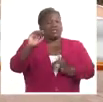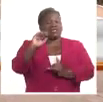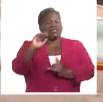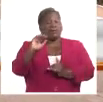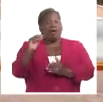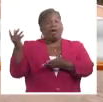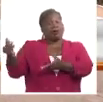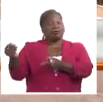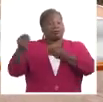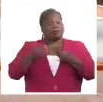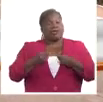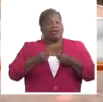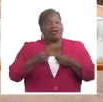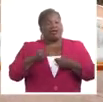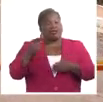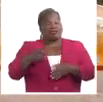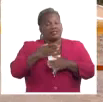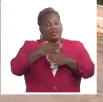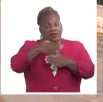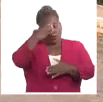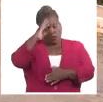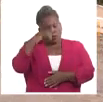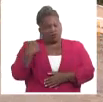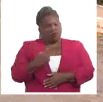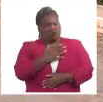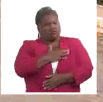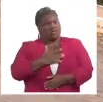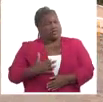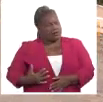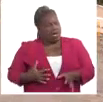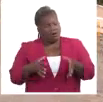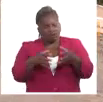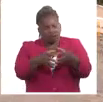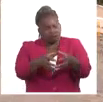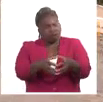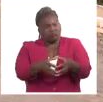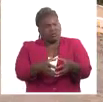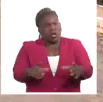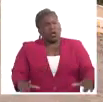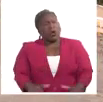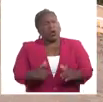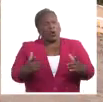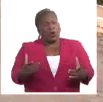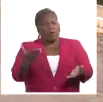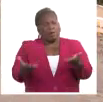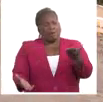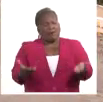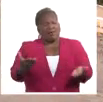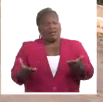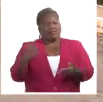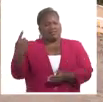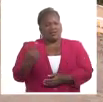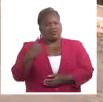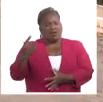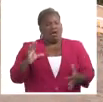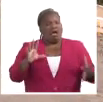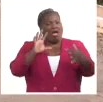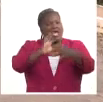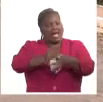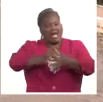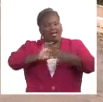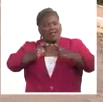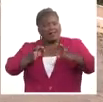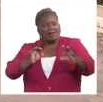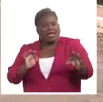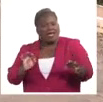materia prima. Y somos muy sensibles, o sea, el colectivo aquí es muy sensible al cumplimiento del balance nacional por el encadenamiento que tiene